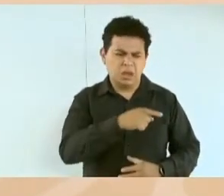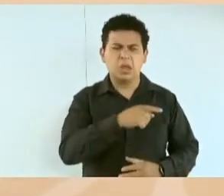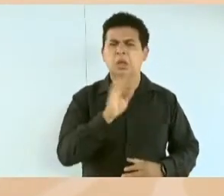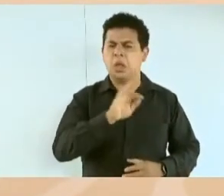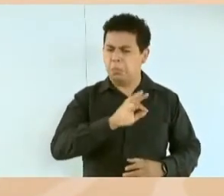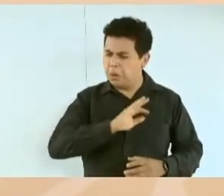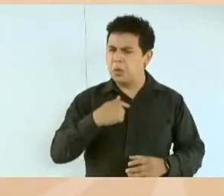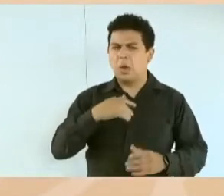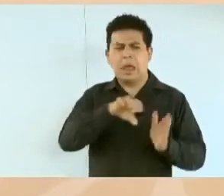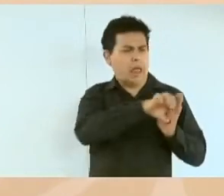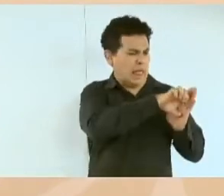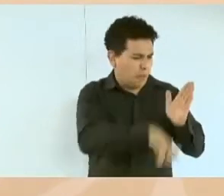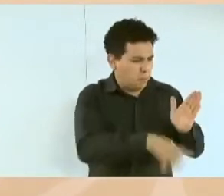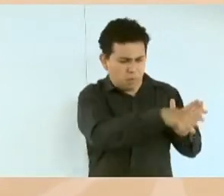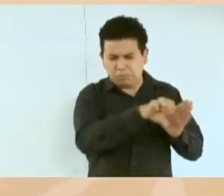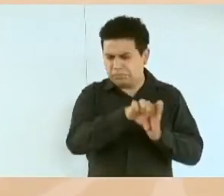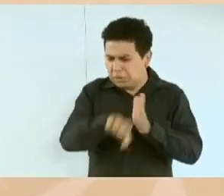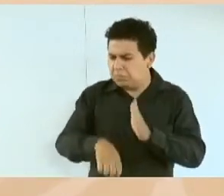obras